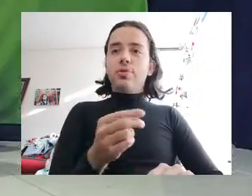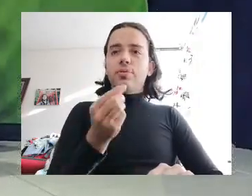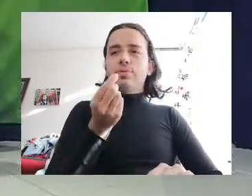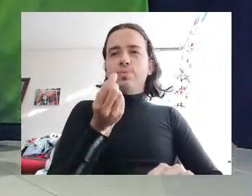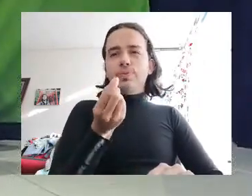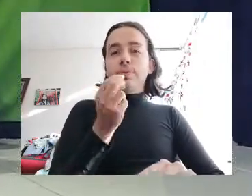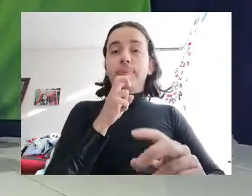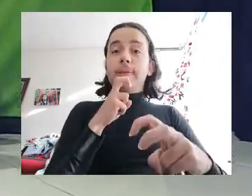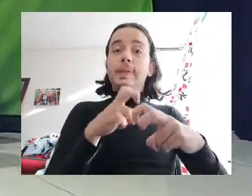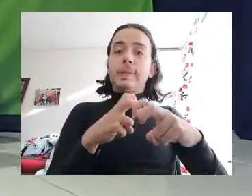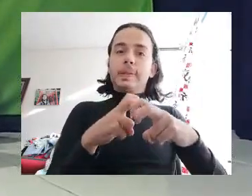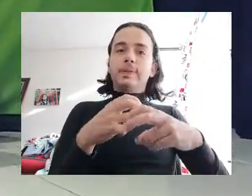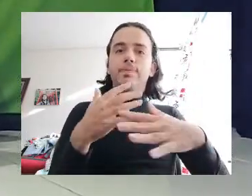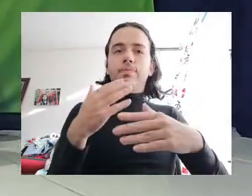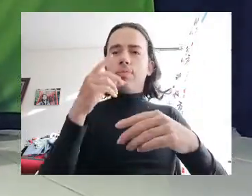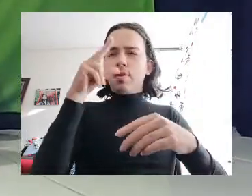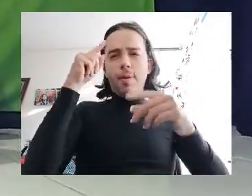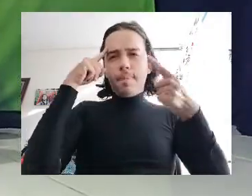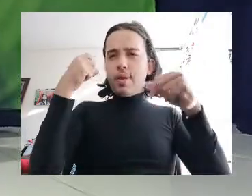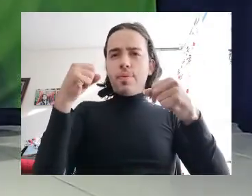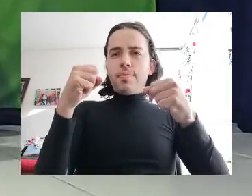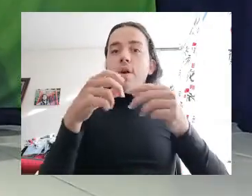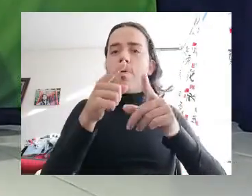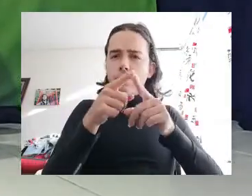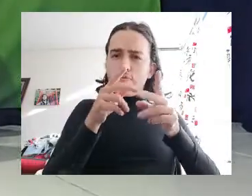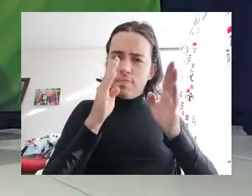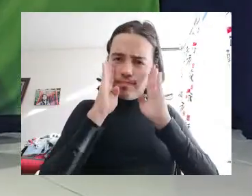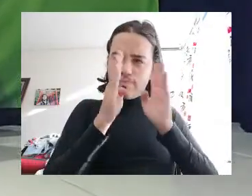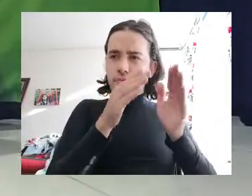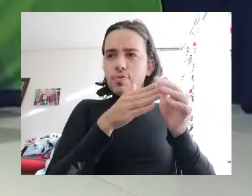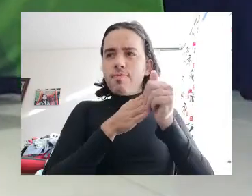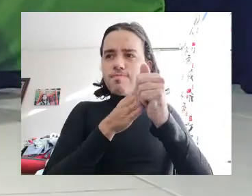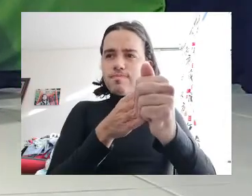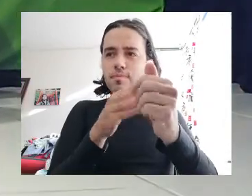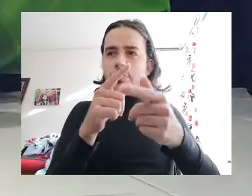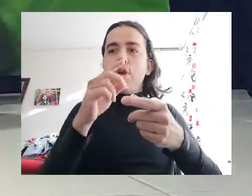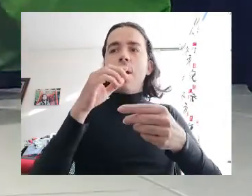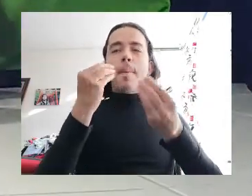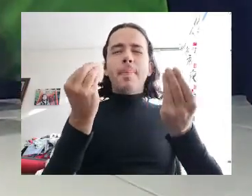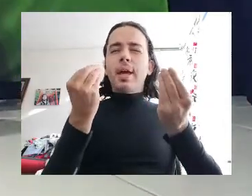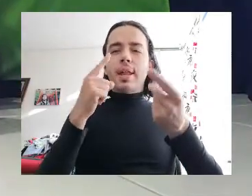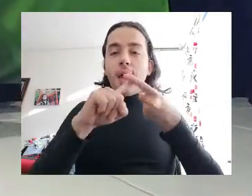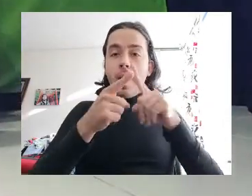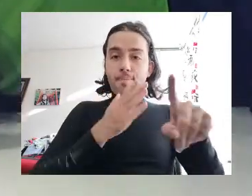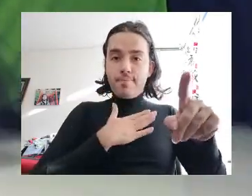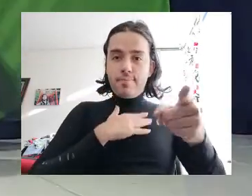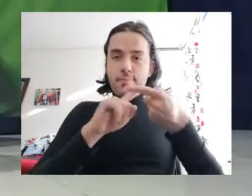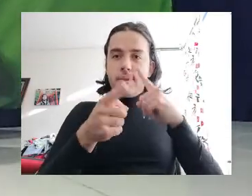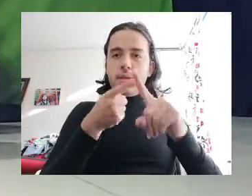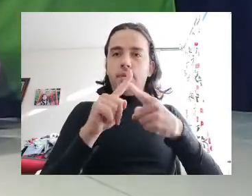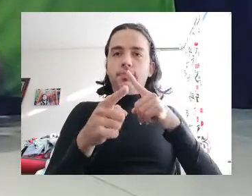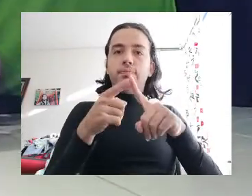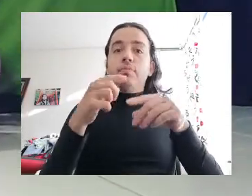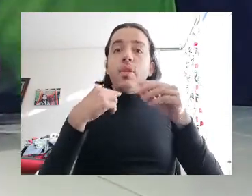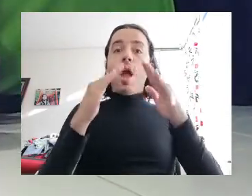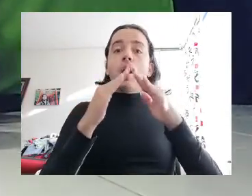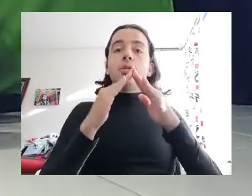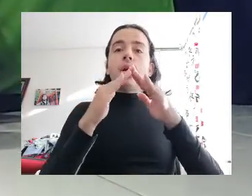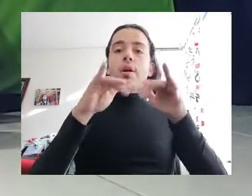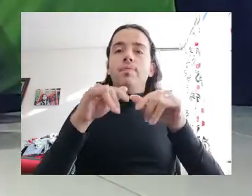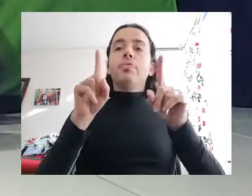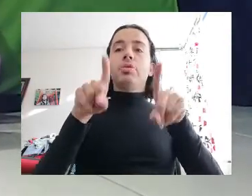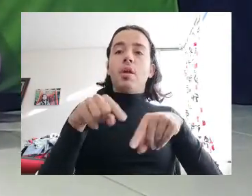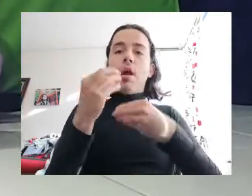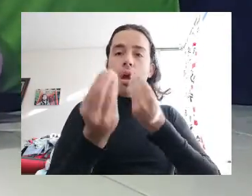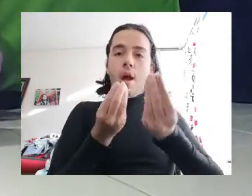1, 2, 3, 4. Este es un poco más complicado. Pero no te preocupes, Sol. Yo te voy a indicar para que mis amigos en